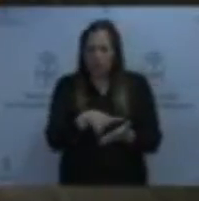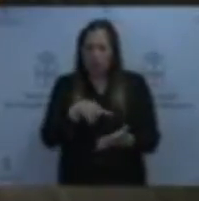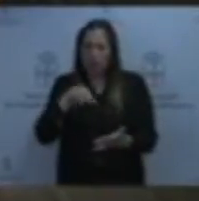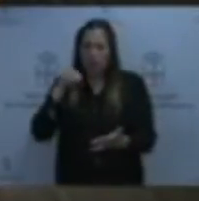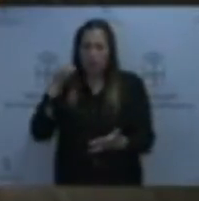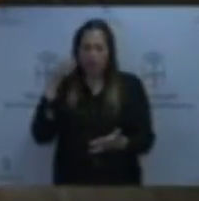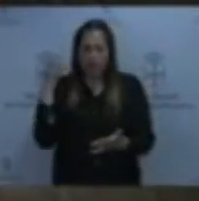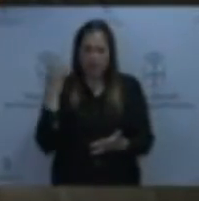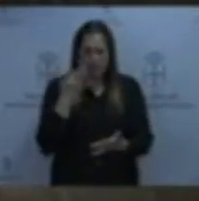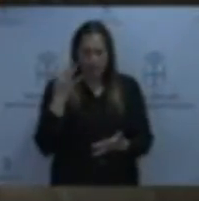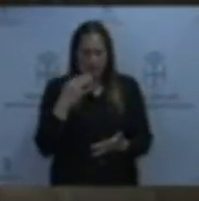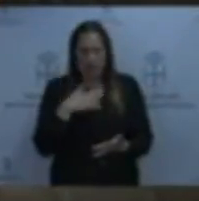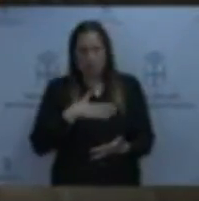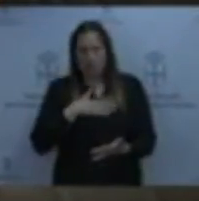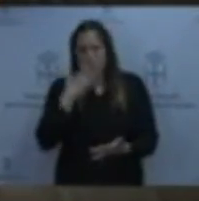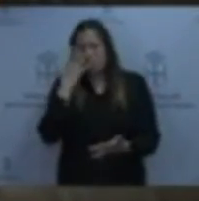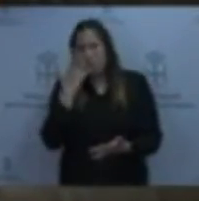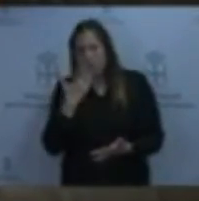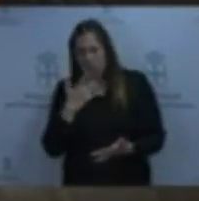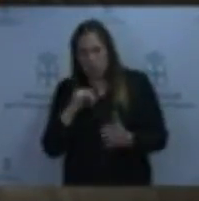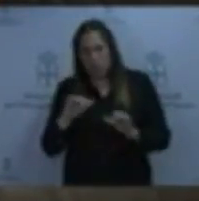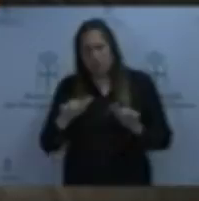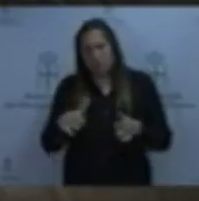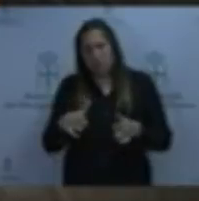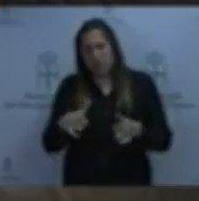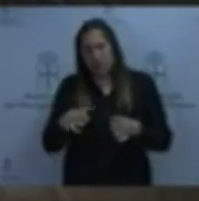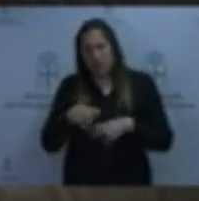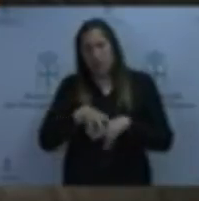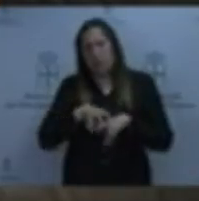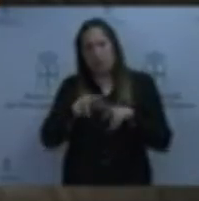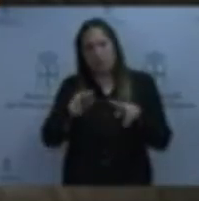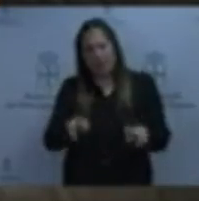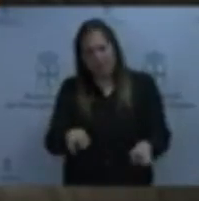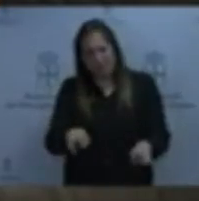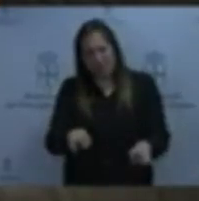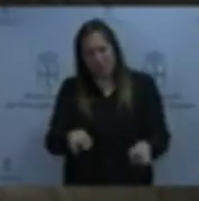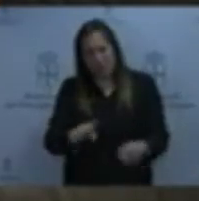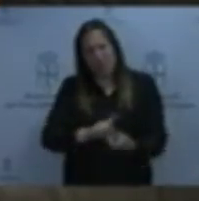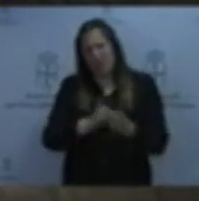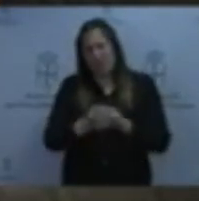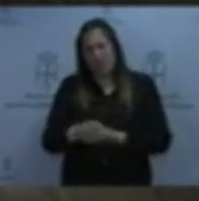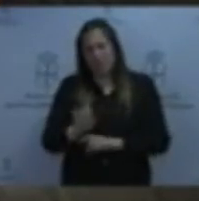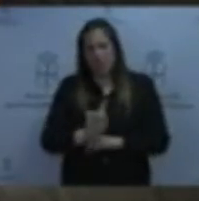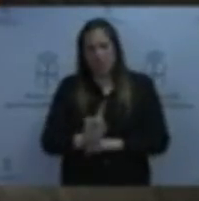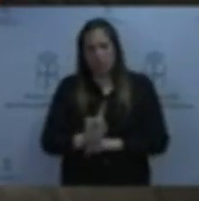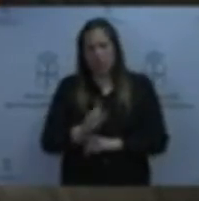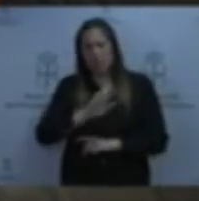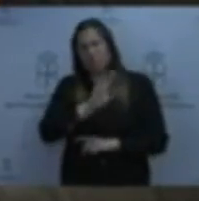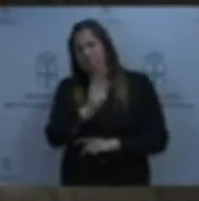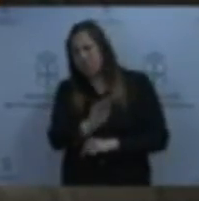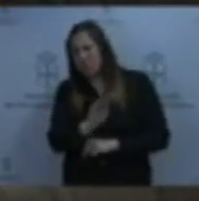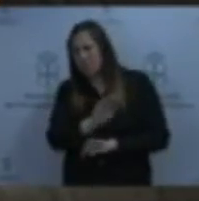mí me gusta empezar las casas por los cimientos y no las casas por los tejados. Y esta pregunta parece que va un poco